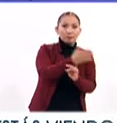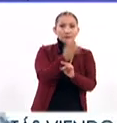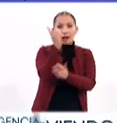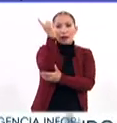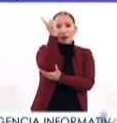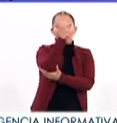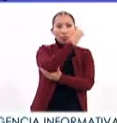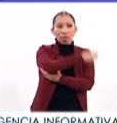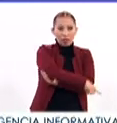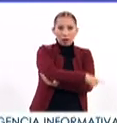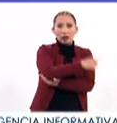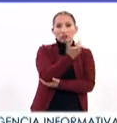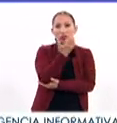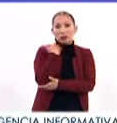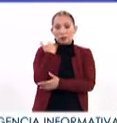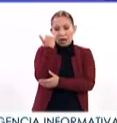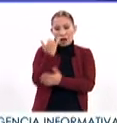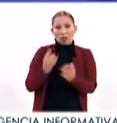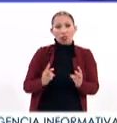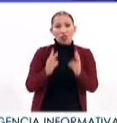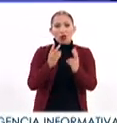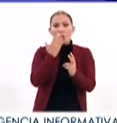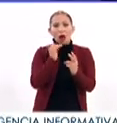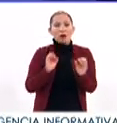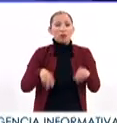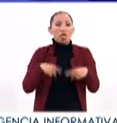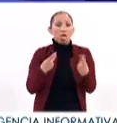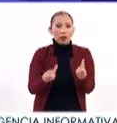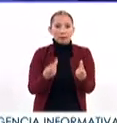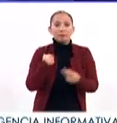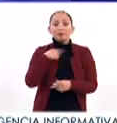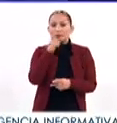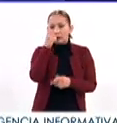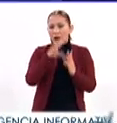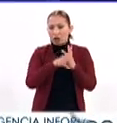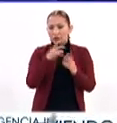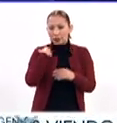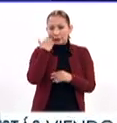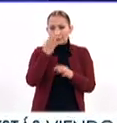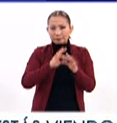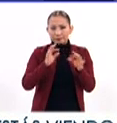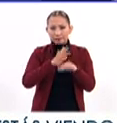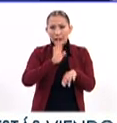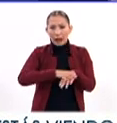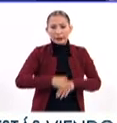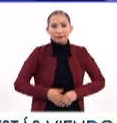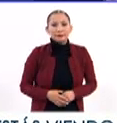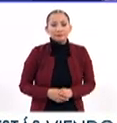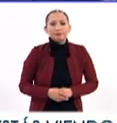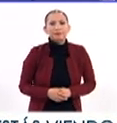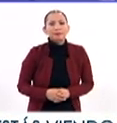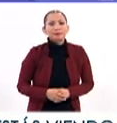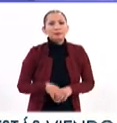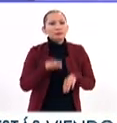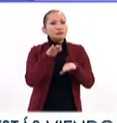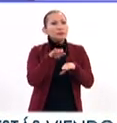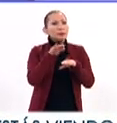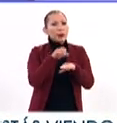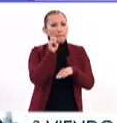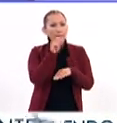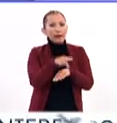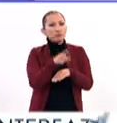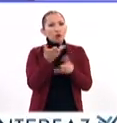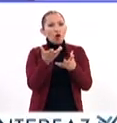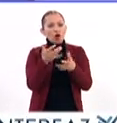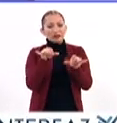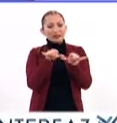¿no? A un asta si no está bien sujeto, proporcionada. Hay un aspecto que me gustaría que nos explicara un poquito mejor, es sobre precisamente